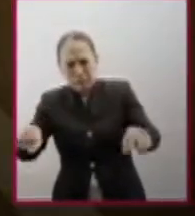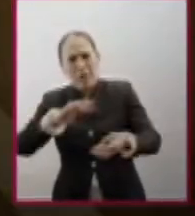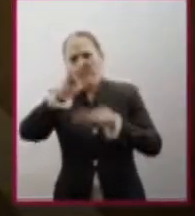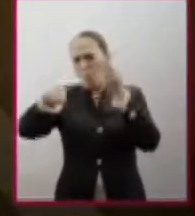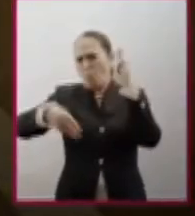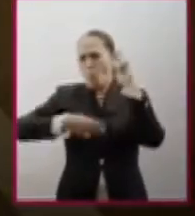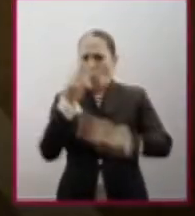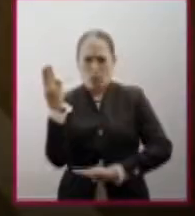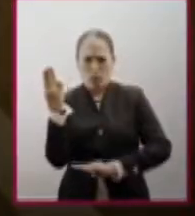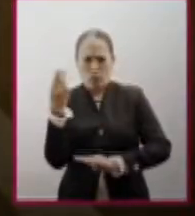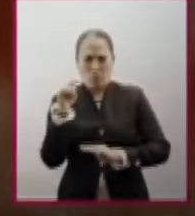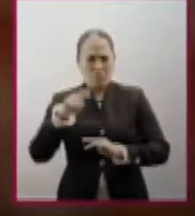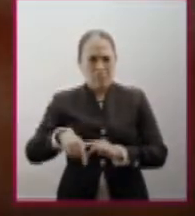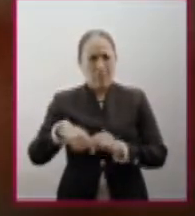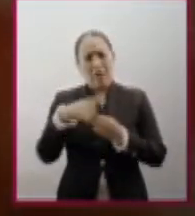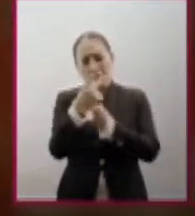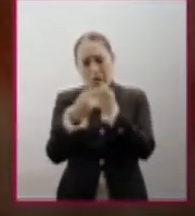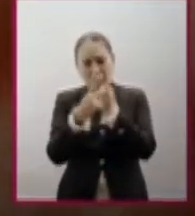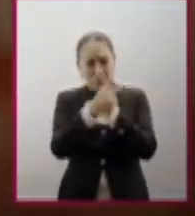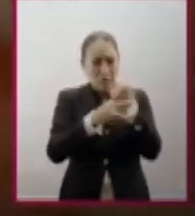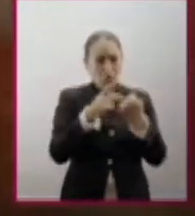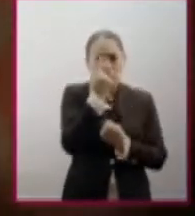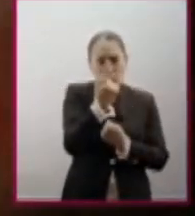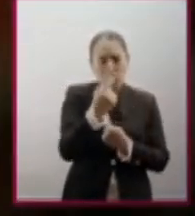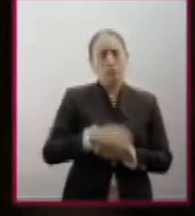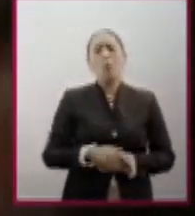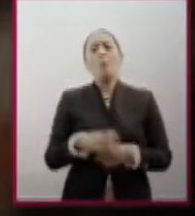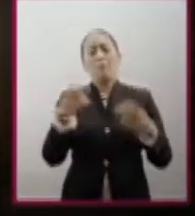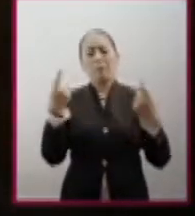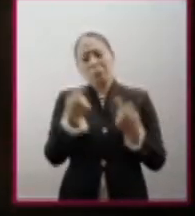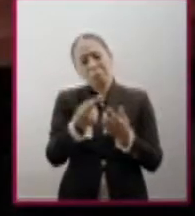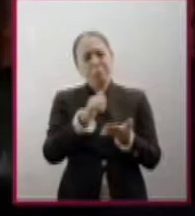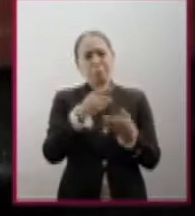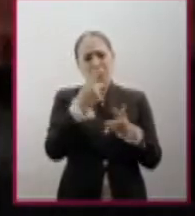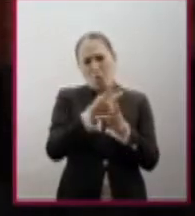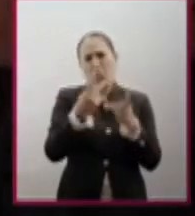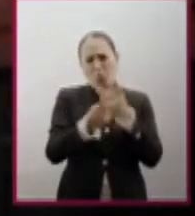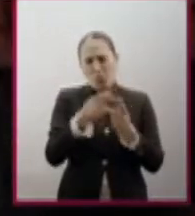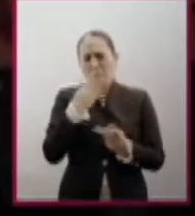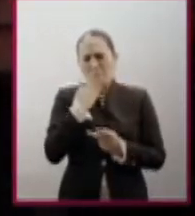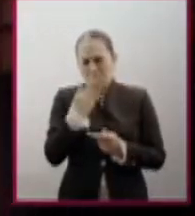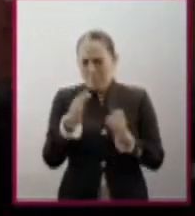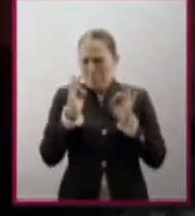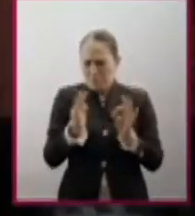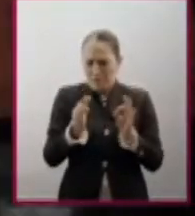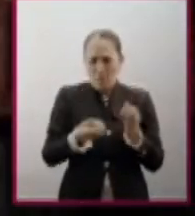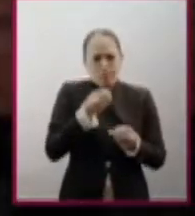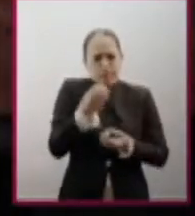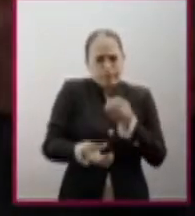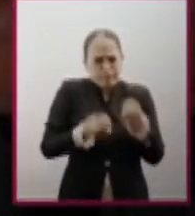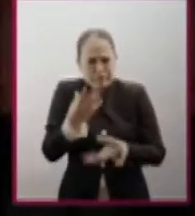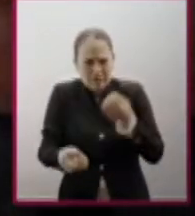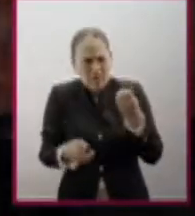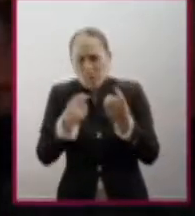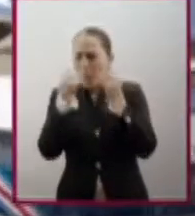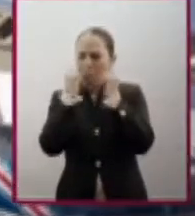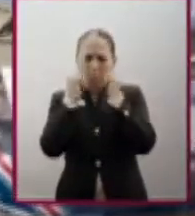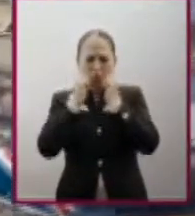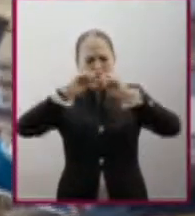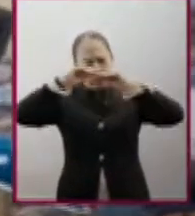las naciones. O sea que más que lograr que un producto bueno llegue a toda la gente, lo que esta empresa busca es expandir su